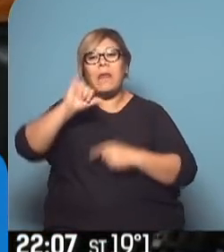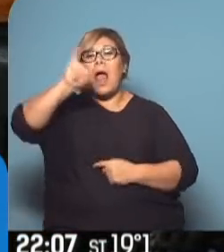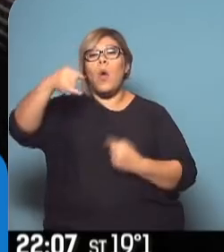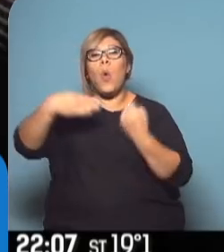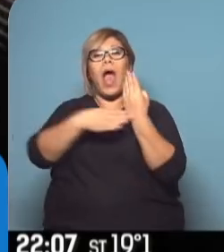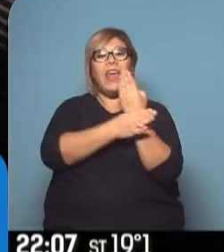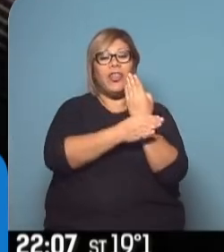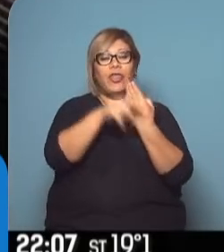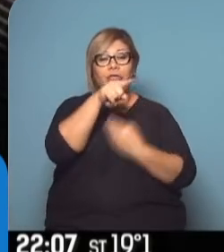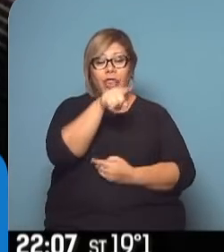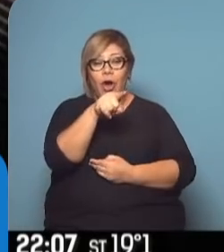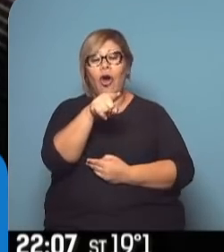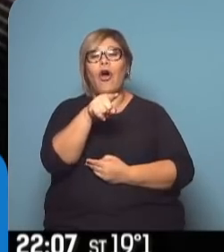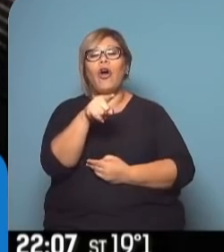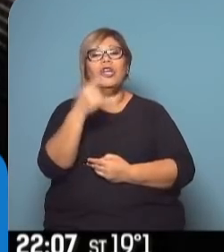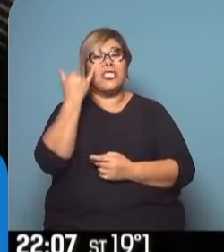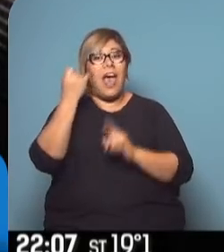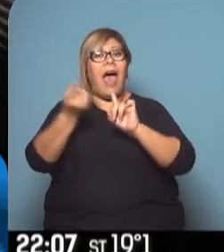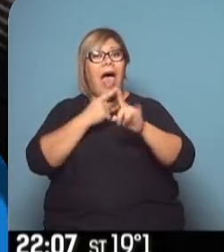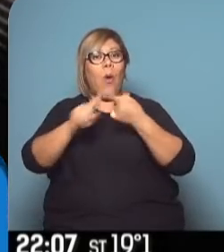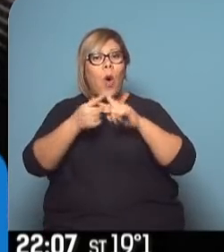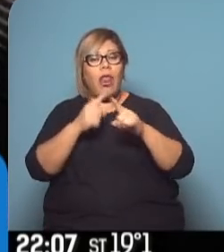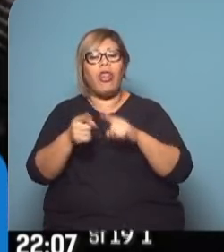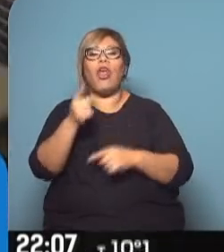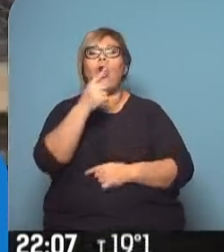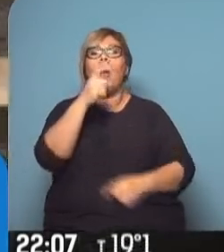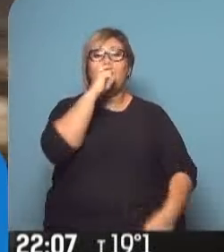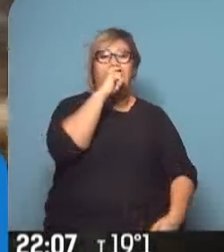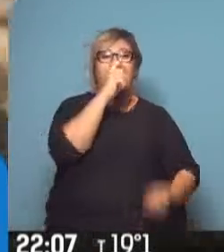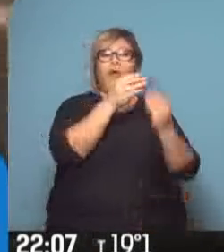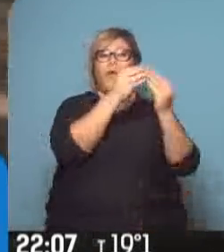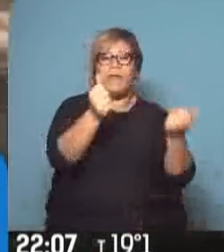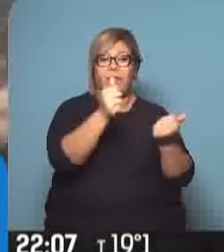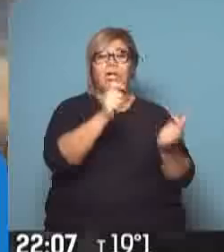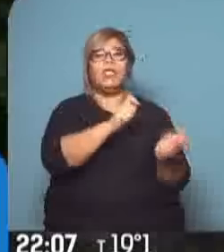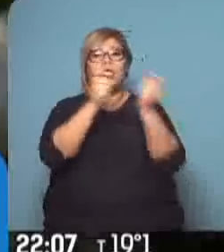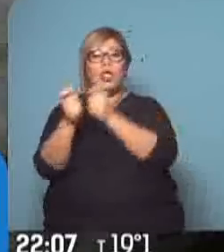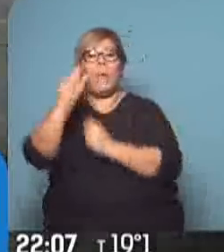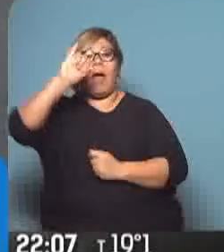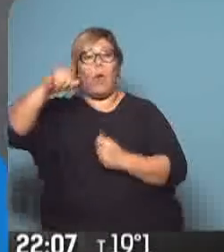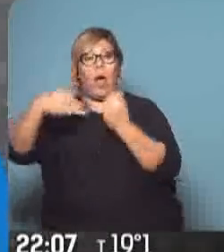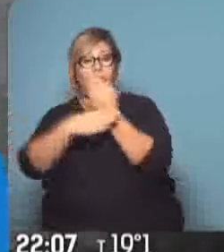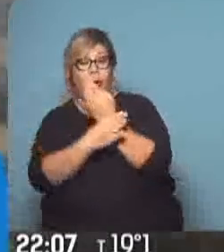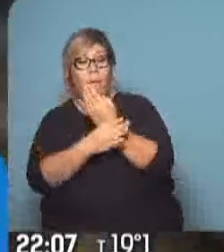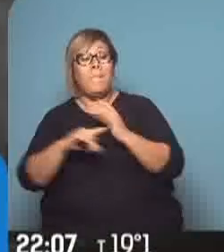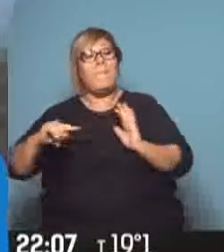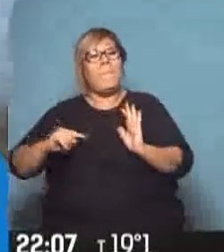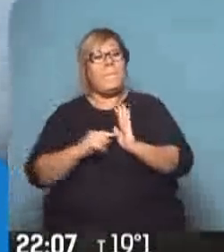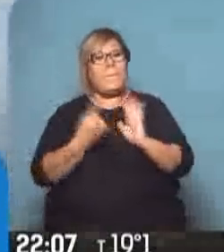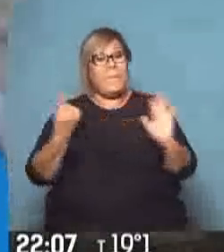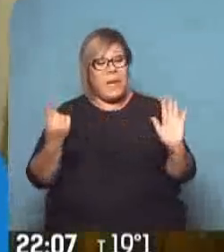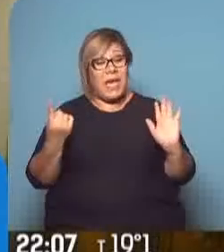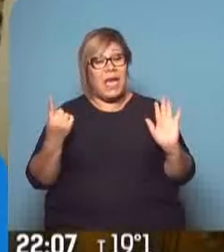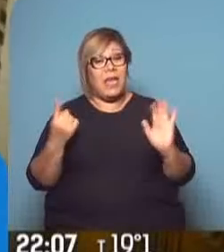Maduro al líder de la oposición. Por su parte, el secretario de Estado de Estados Unidos, Mike Pompeo, no descartó una acción militar,